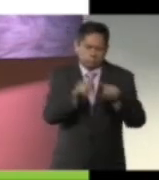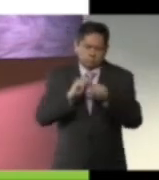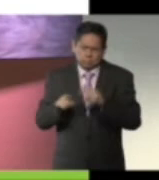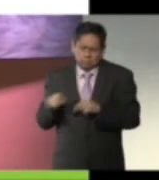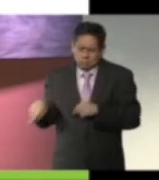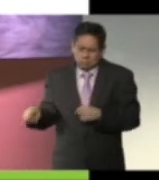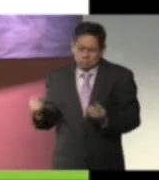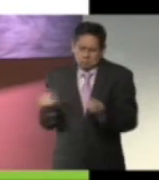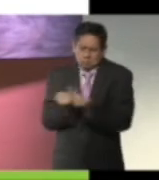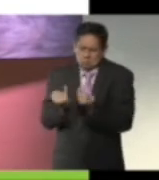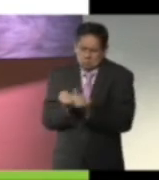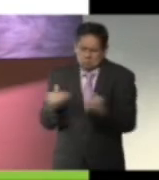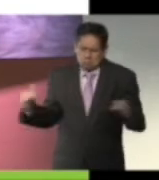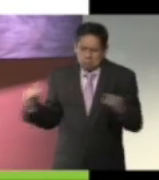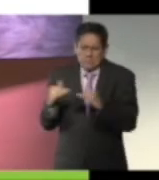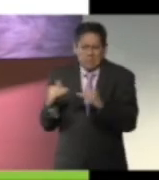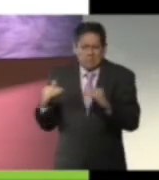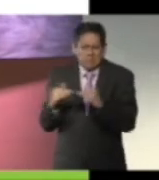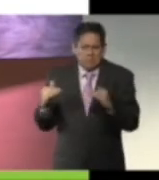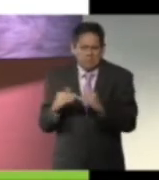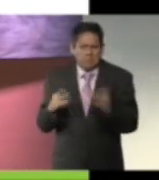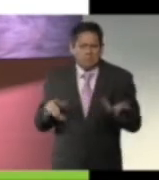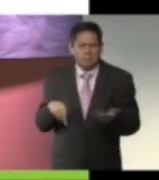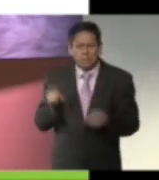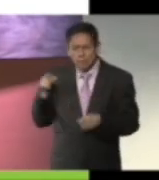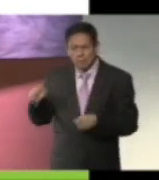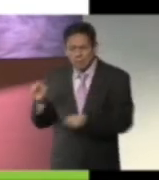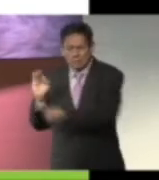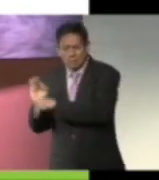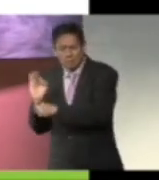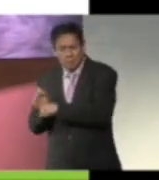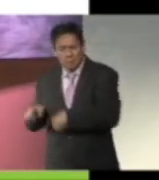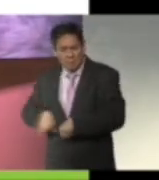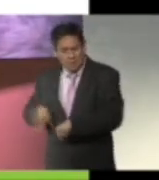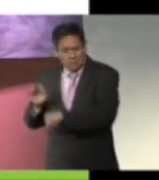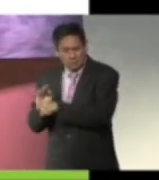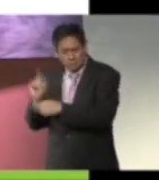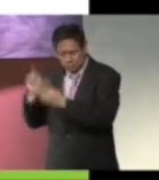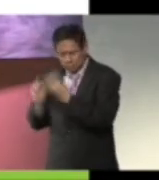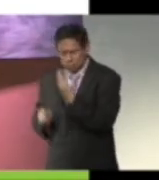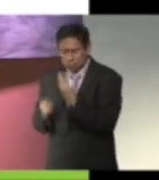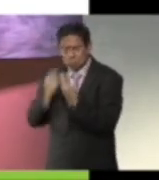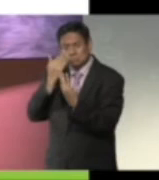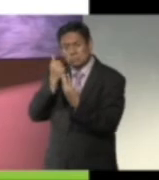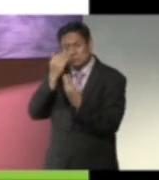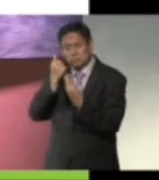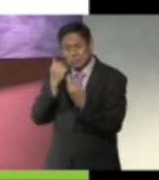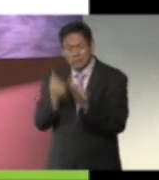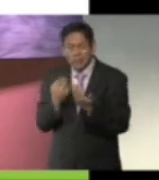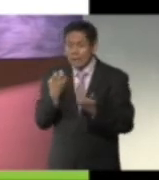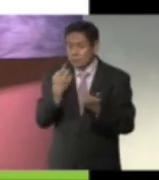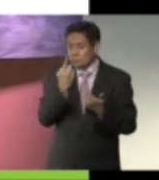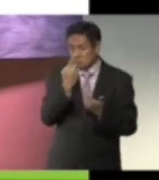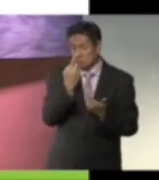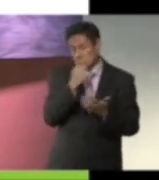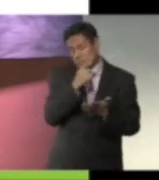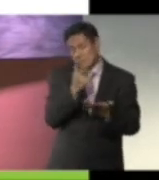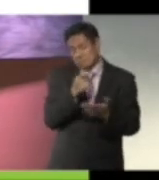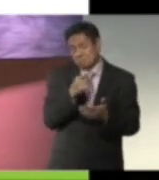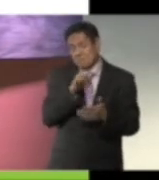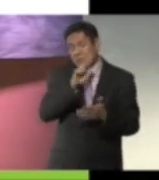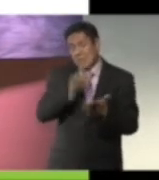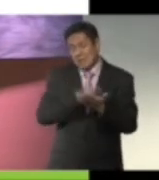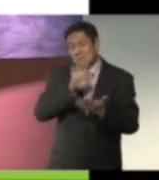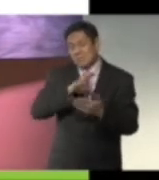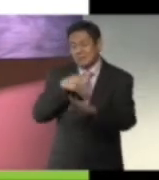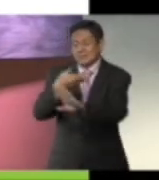subordinado, pues es igual que cualquier otro trabajo. ¿Cómo combatimos las desigualdades por ley? ¿Es la única desigualdad que tenemos en la ley?